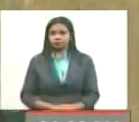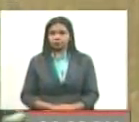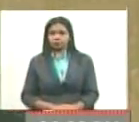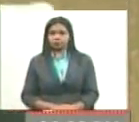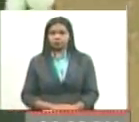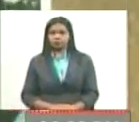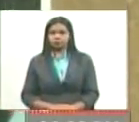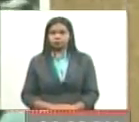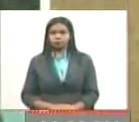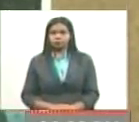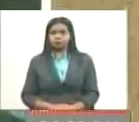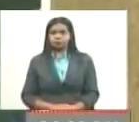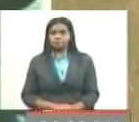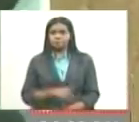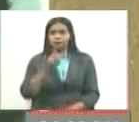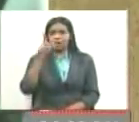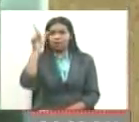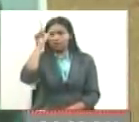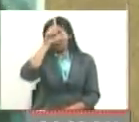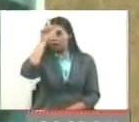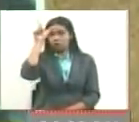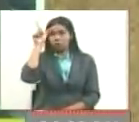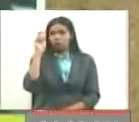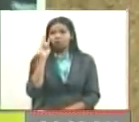está el mostrico